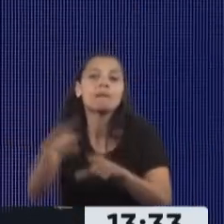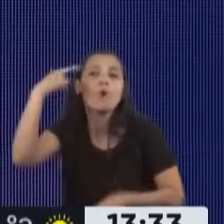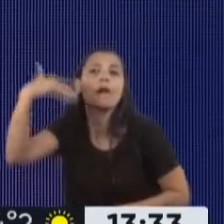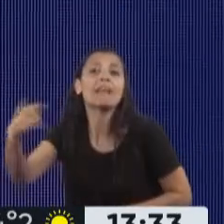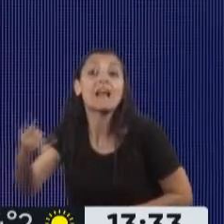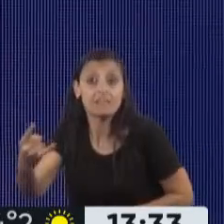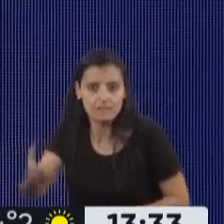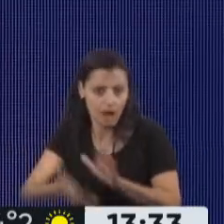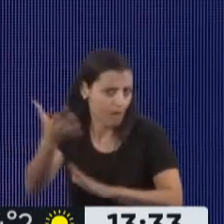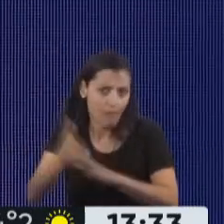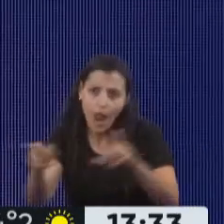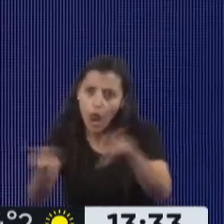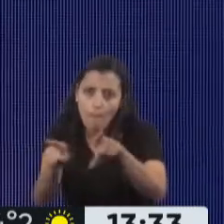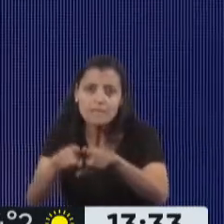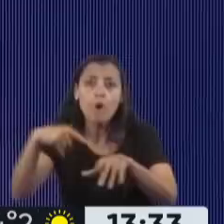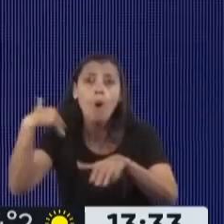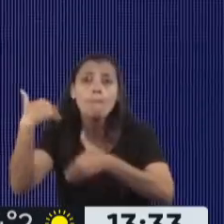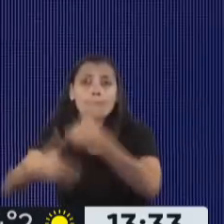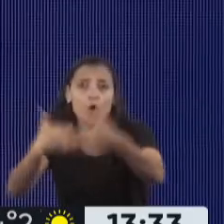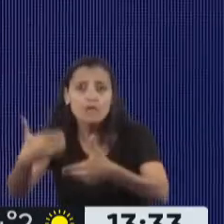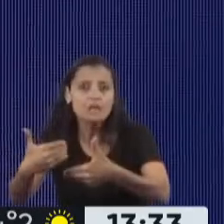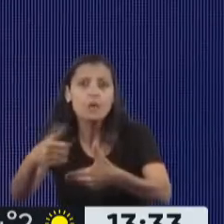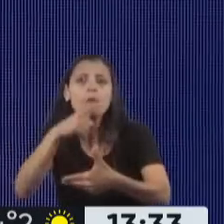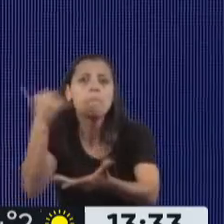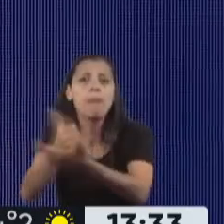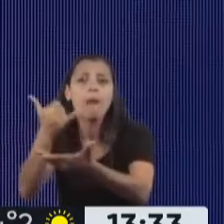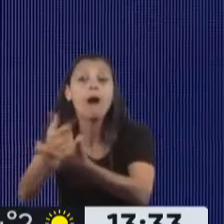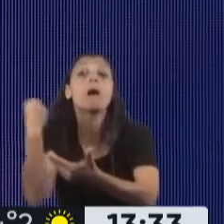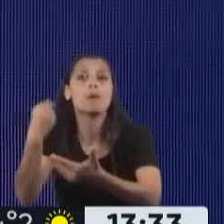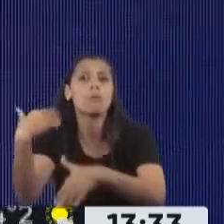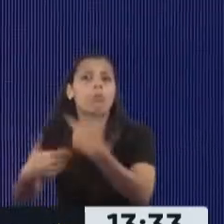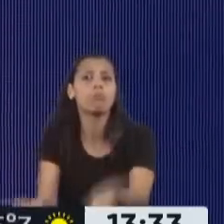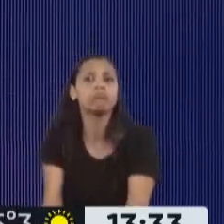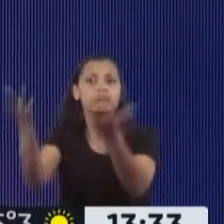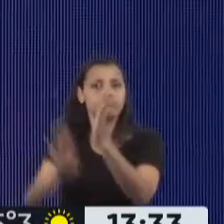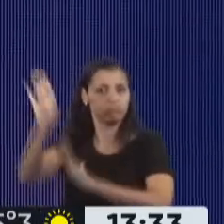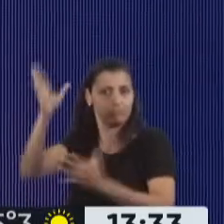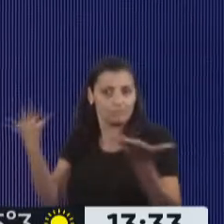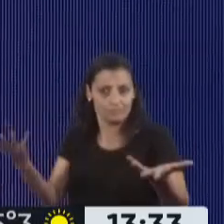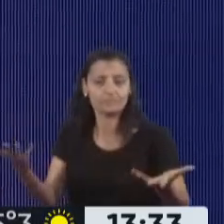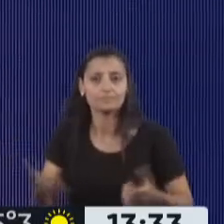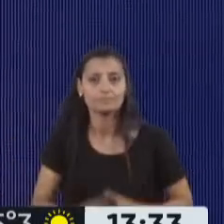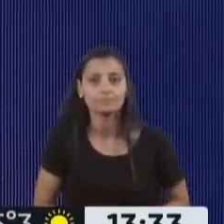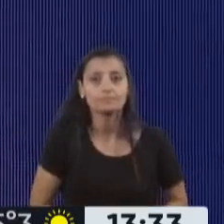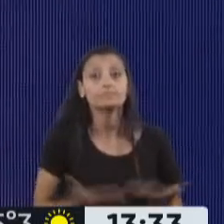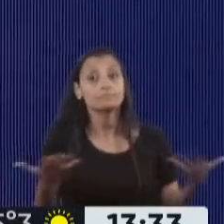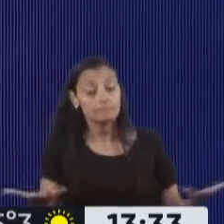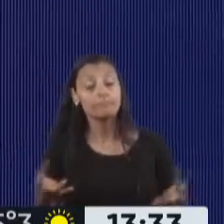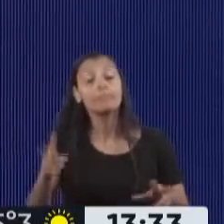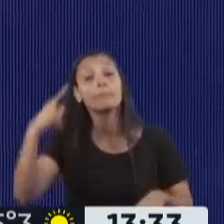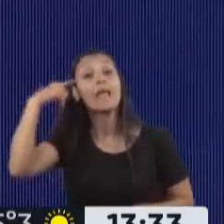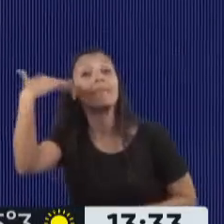ese proceso parezca un juego de niños porque va a ser mucho más profundo. Y para que la